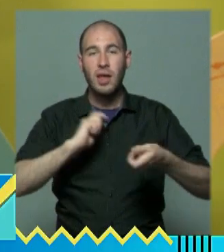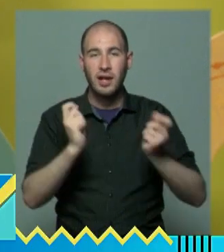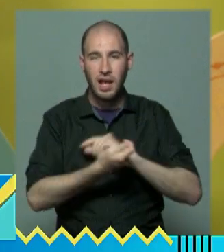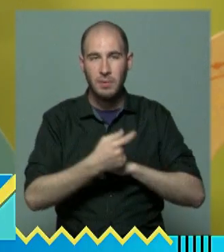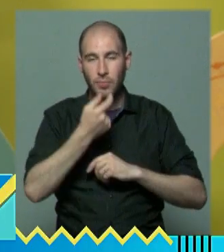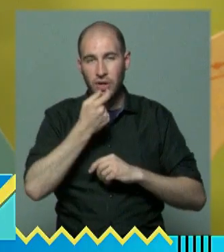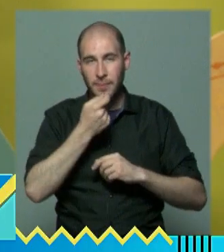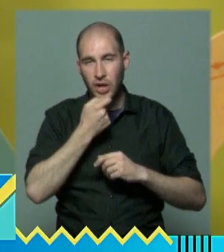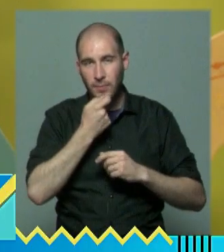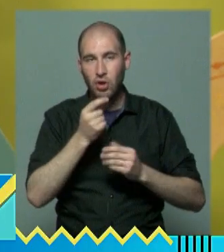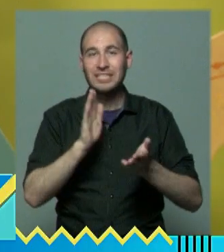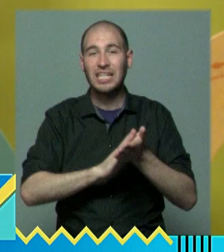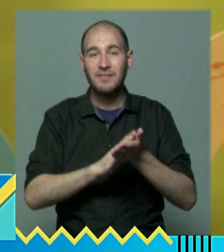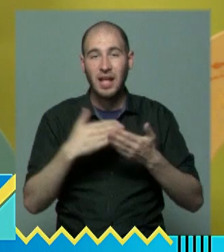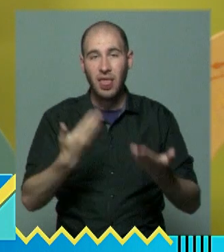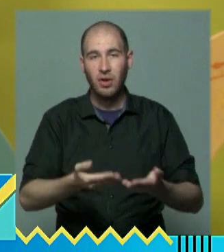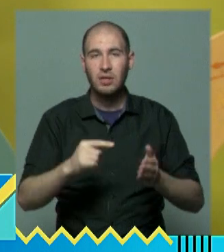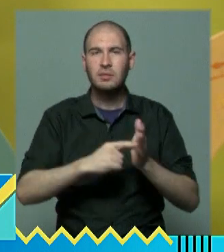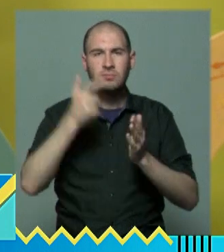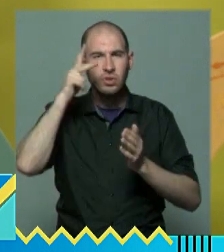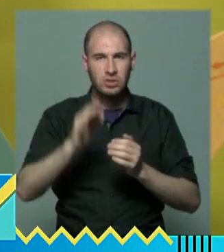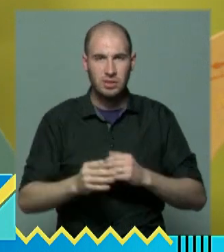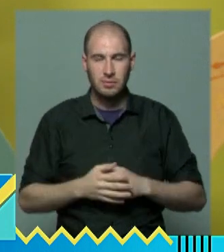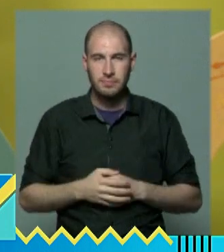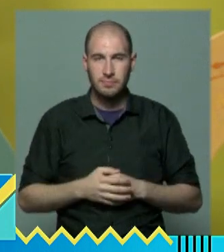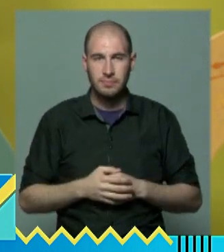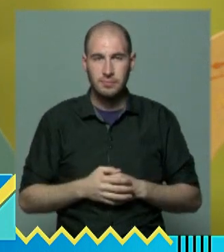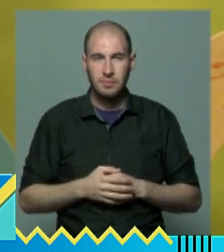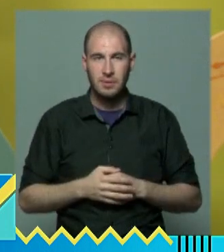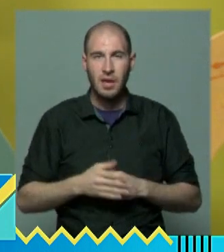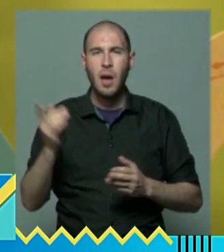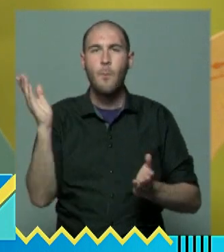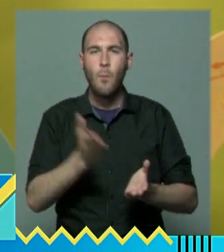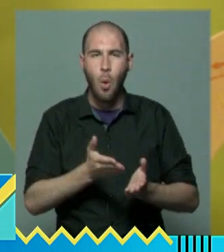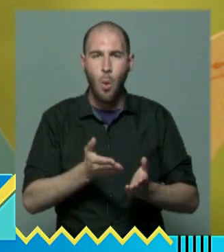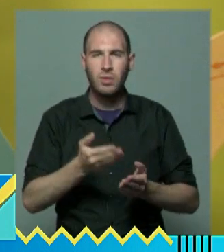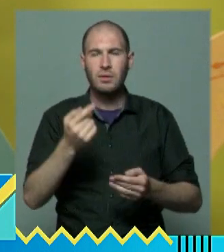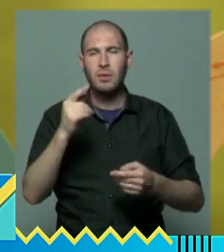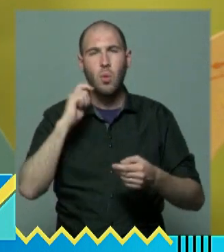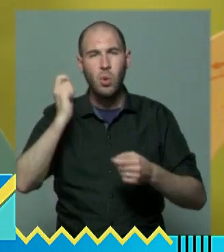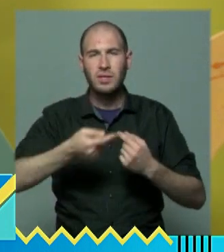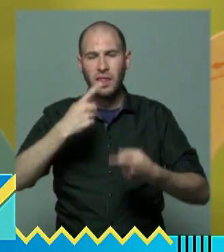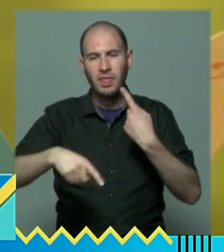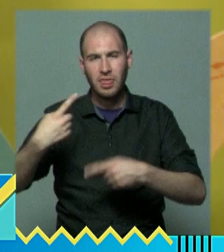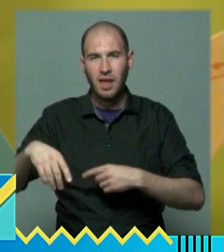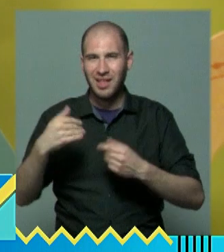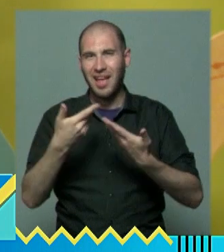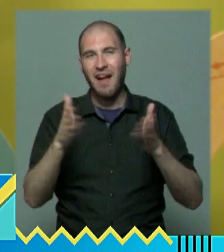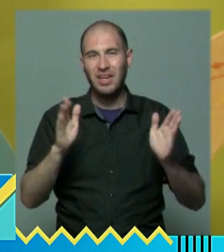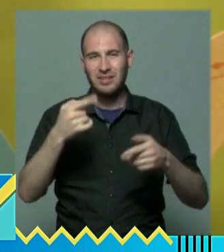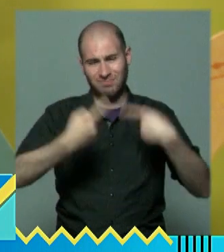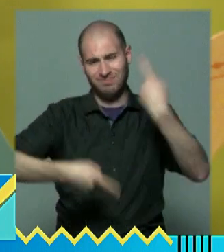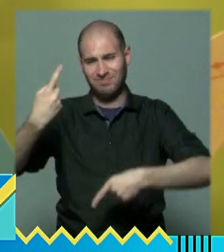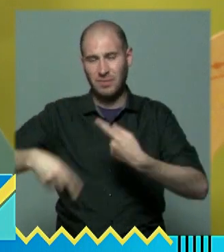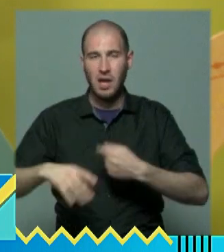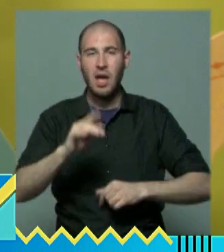como la entrega de certificado del artículo 80, que antes, por muchas interpretaciones judiciales, había quedado muy abierto, muy